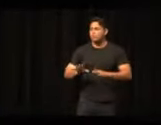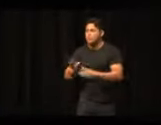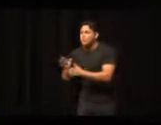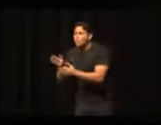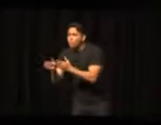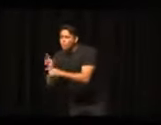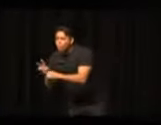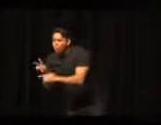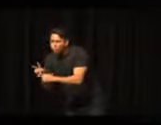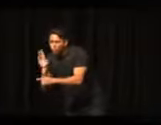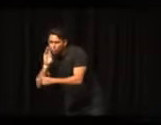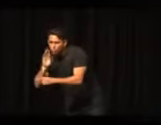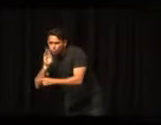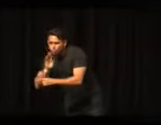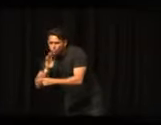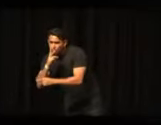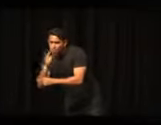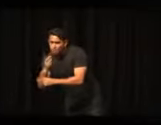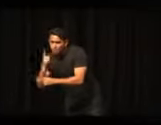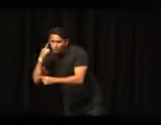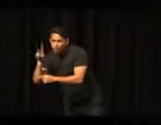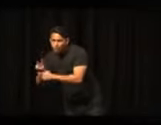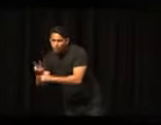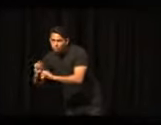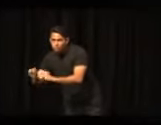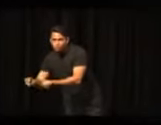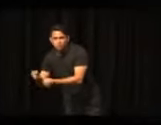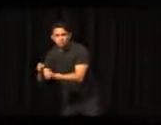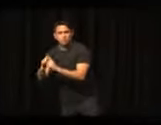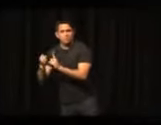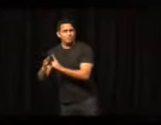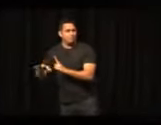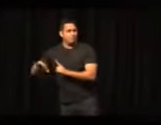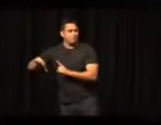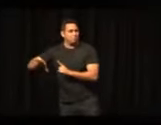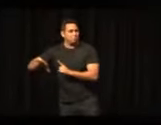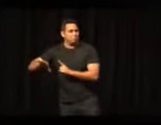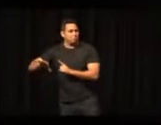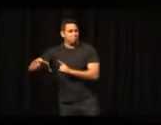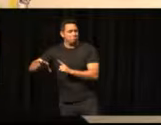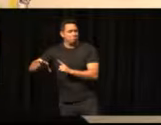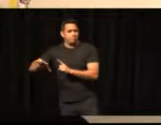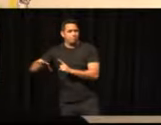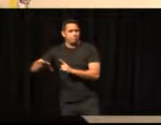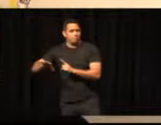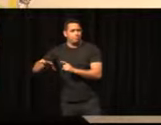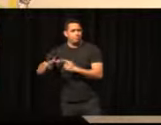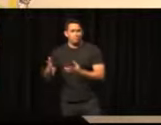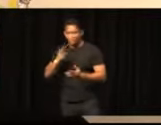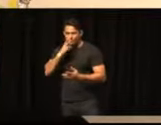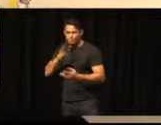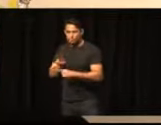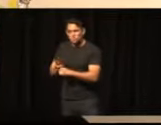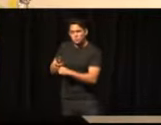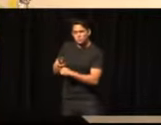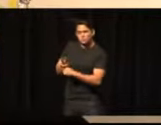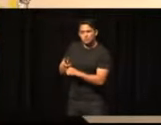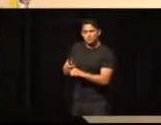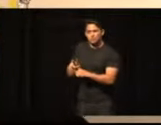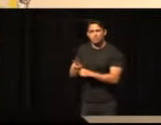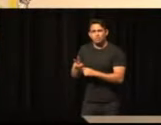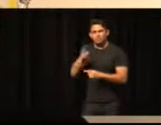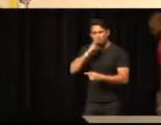como es con cuidado, es una idea de una red de protección social, y esa protección dentro de esa